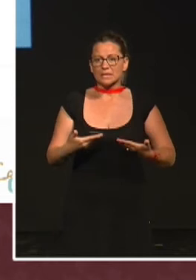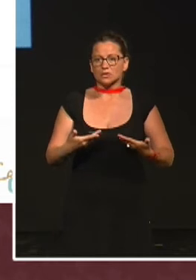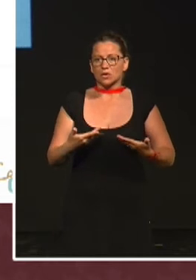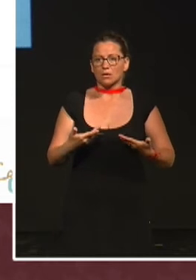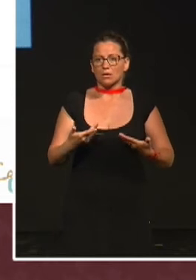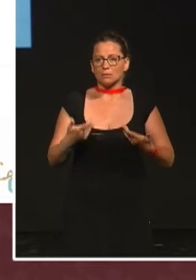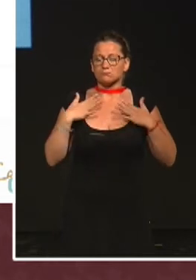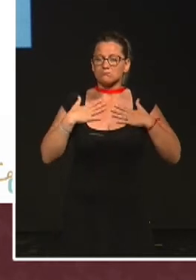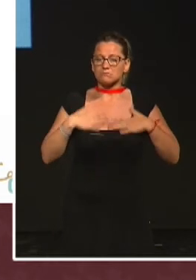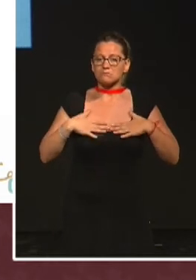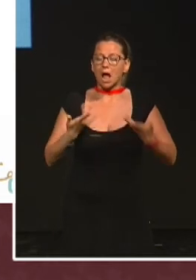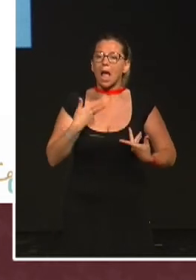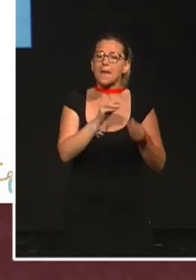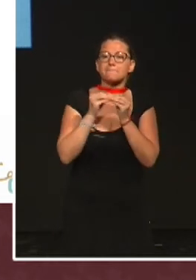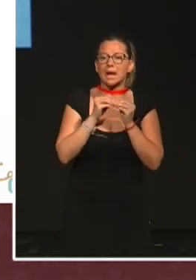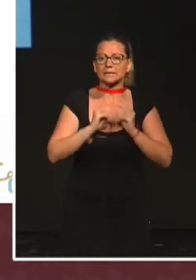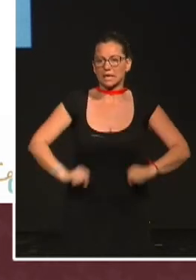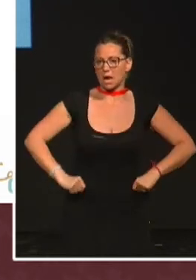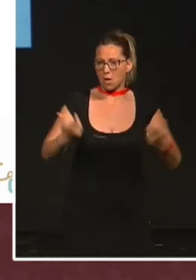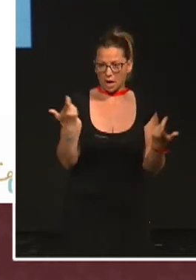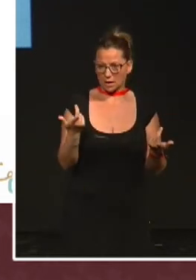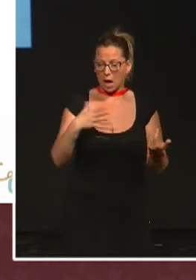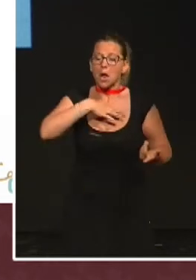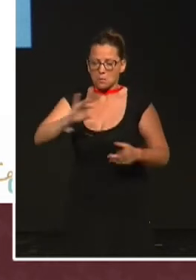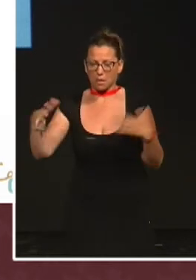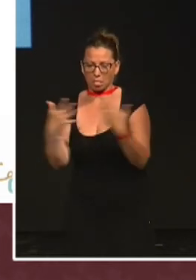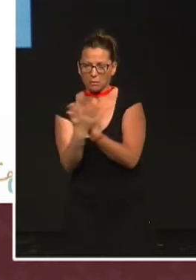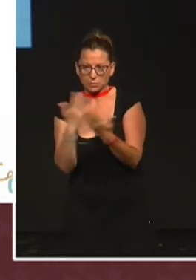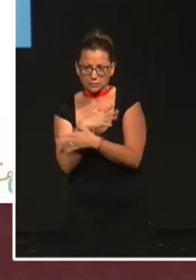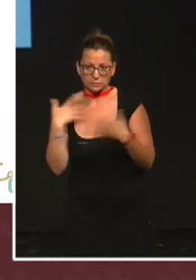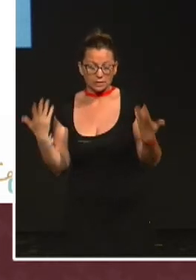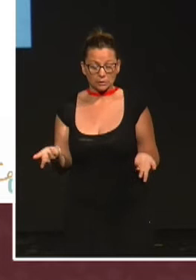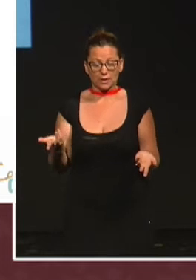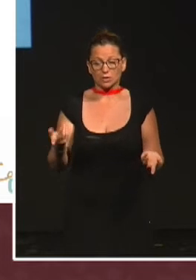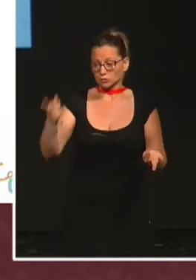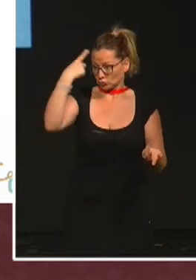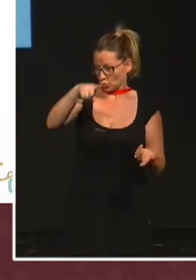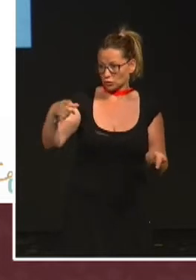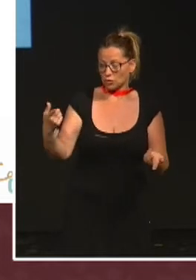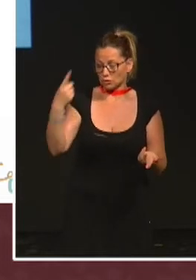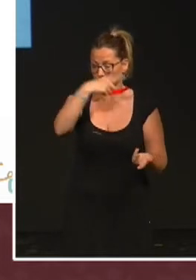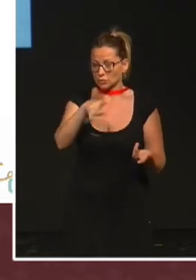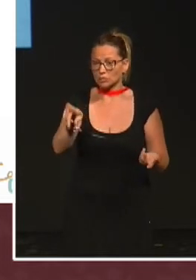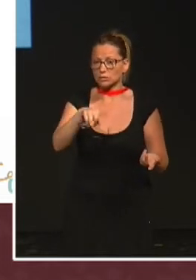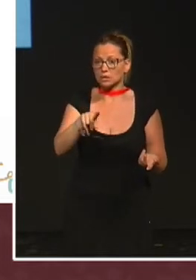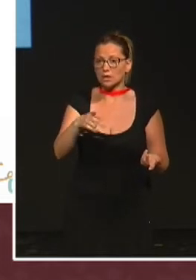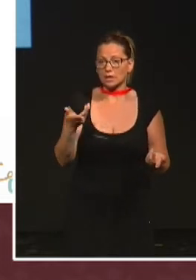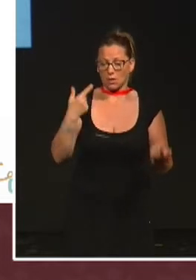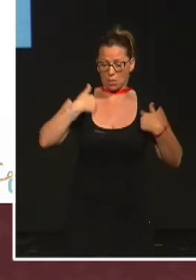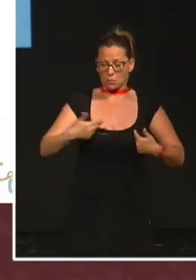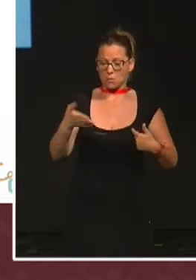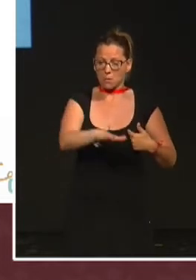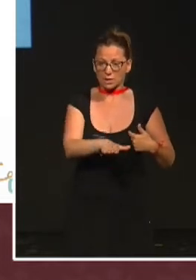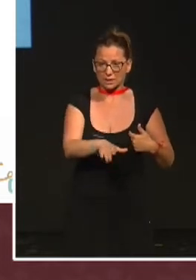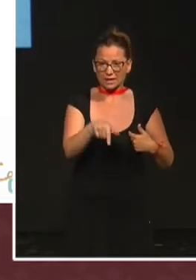orgánica susceptible de ser compostada. Y como todos sabemos, cuando los cuerpos fallecen, la propia microbiota que tenemos interna va a ser capaz